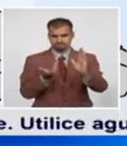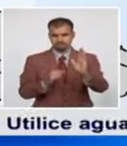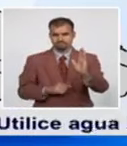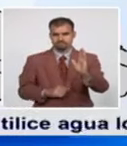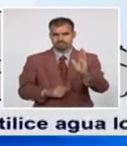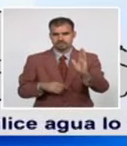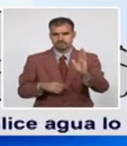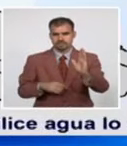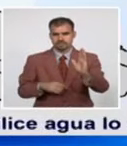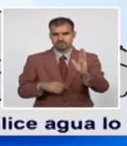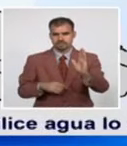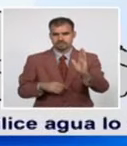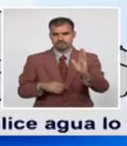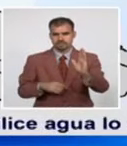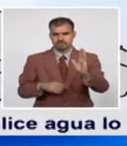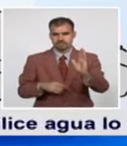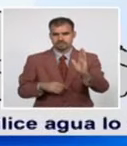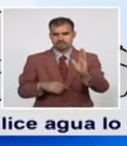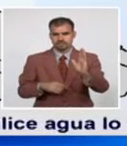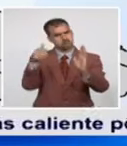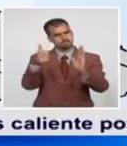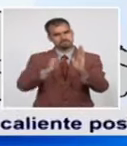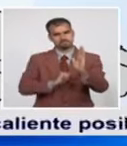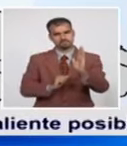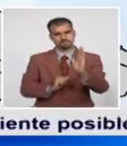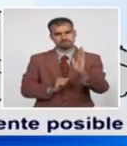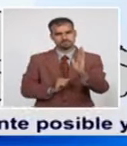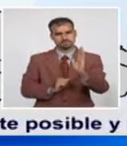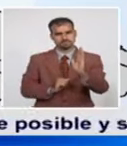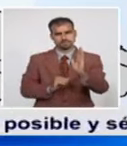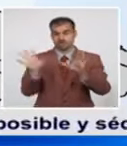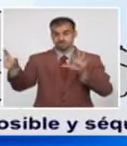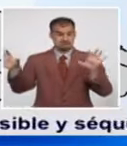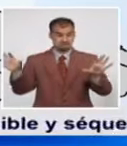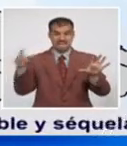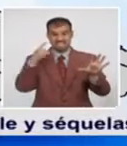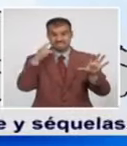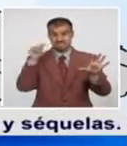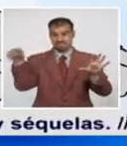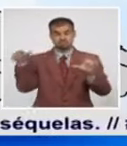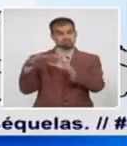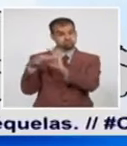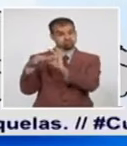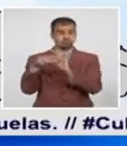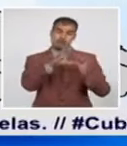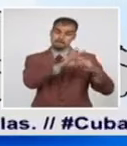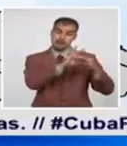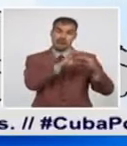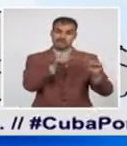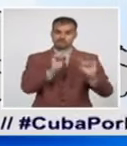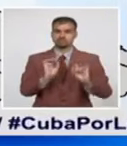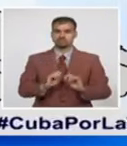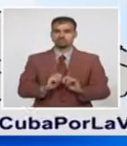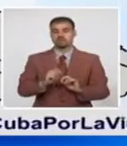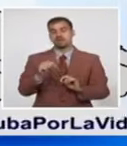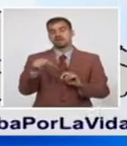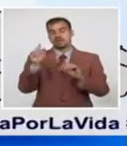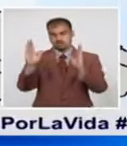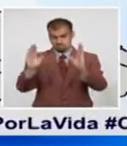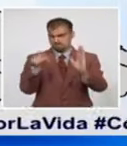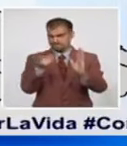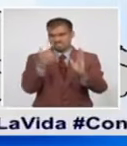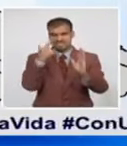más estable que Occidente y Oriente, en el centro Camagüey es la que ha ido incrementando los